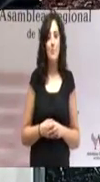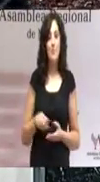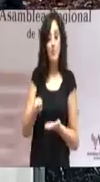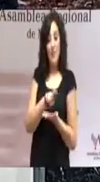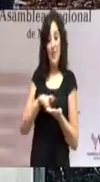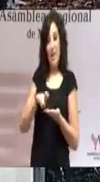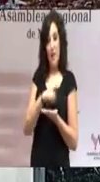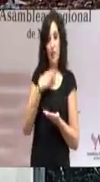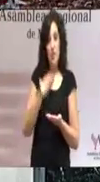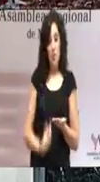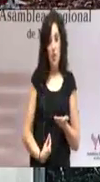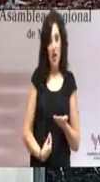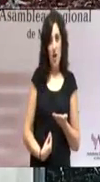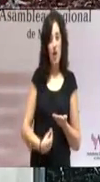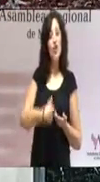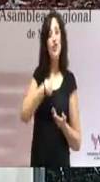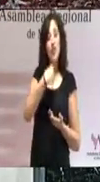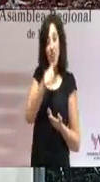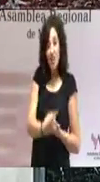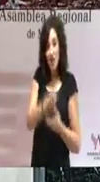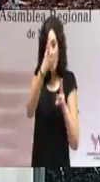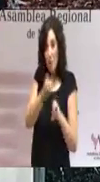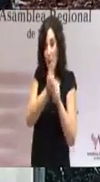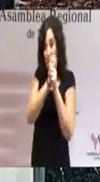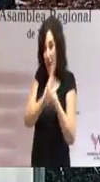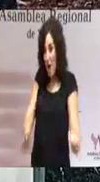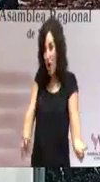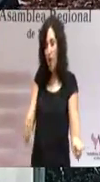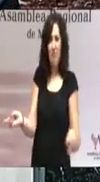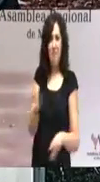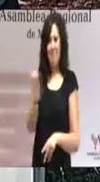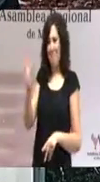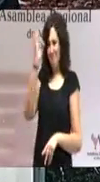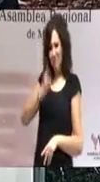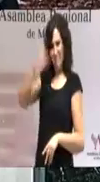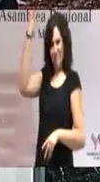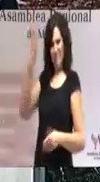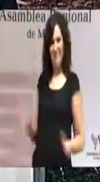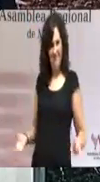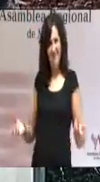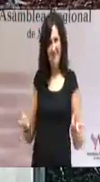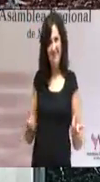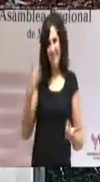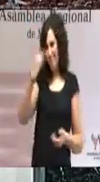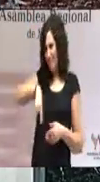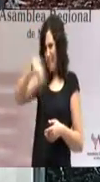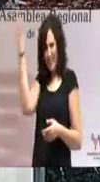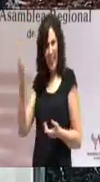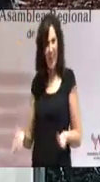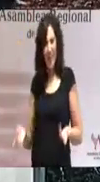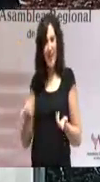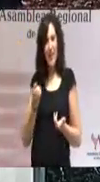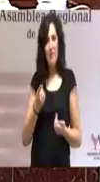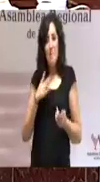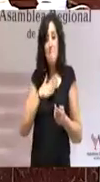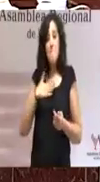de Murcia yo no he dicho que vaya peor, eso se lo ha inventado usted. Usted ha manipulado mi